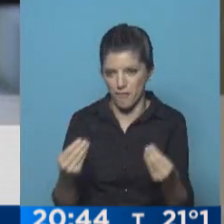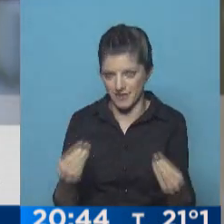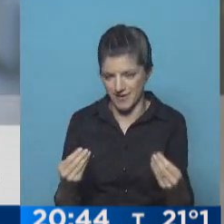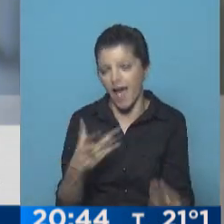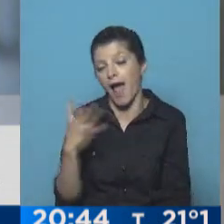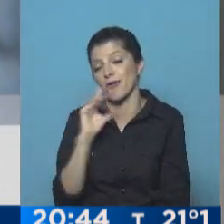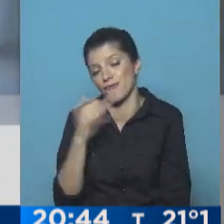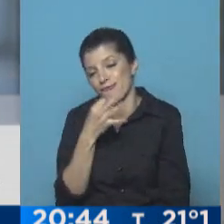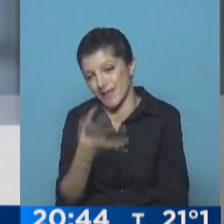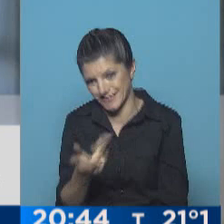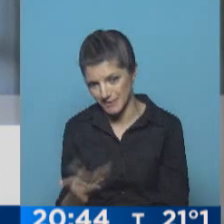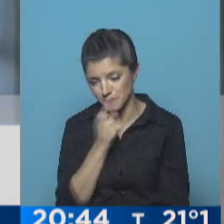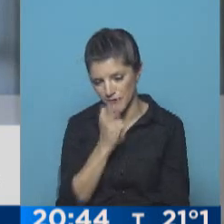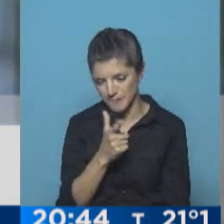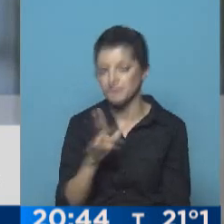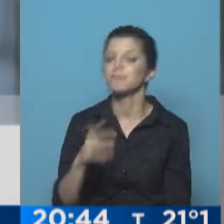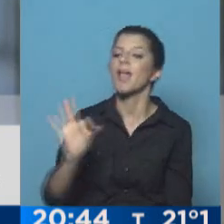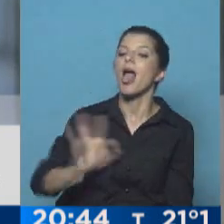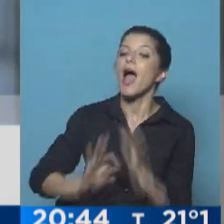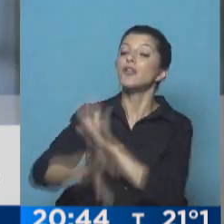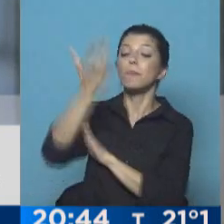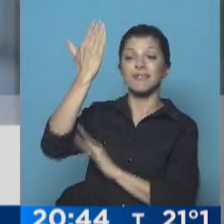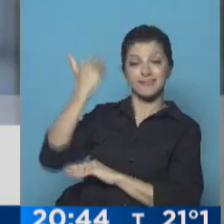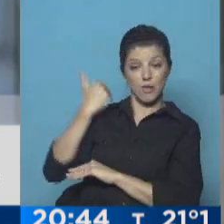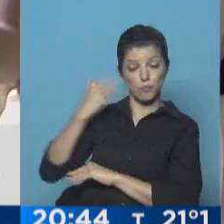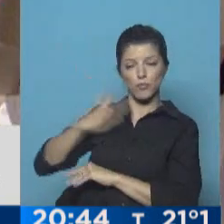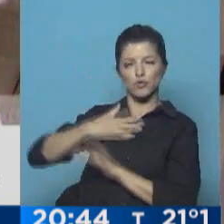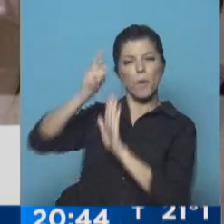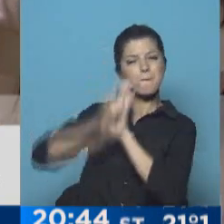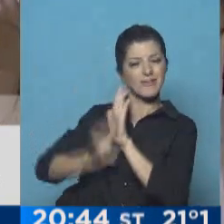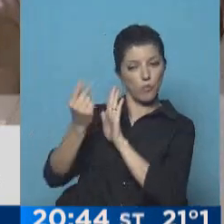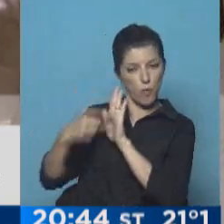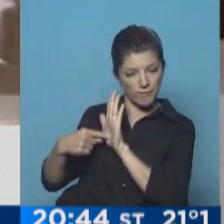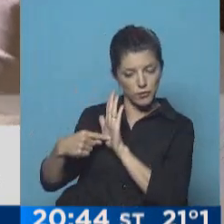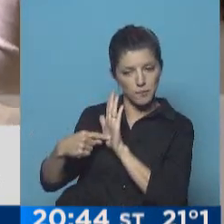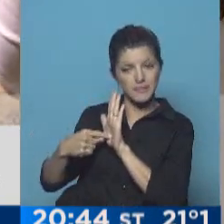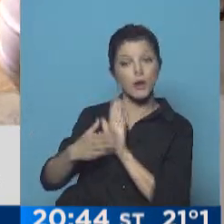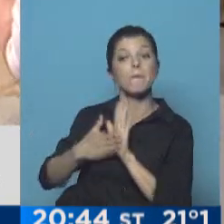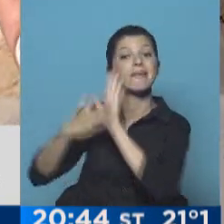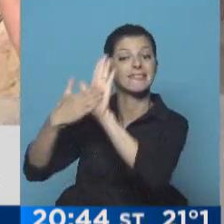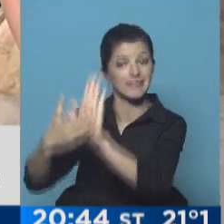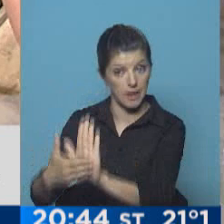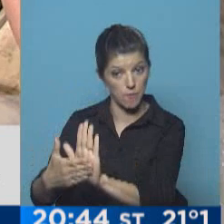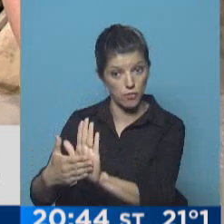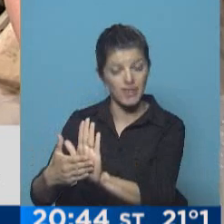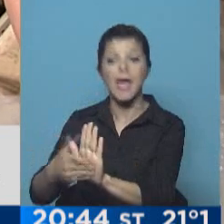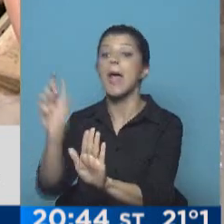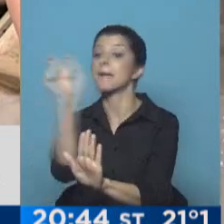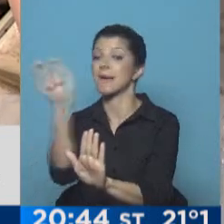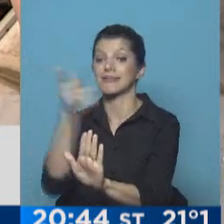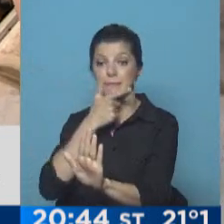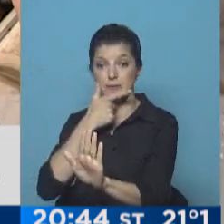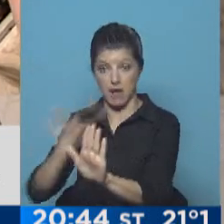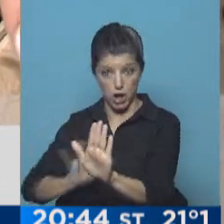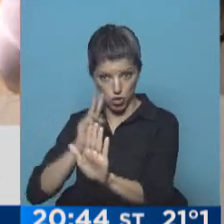compañeros el año pasado cuando hicimos el presupuesto y lo presentamos como corresponde en septiembre de